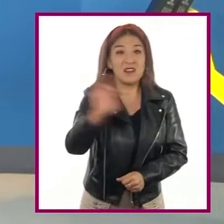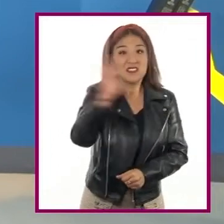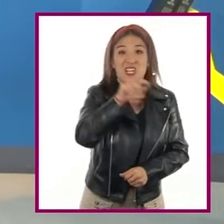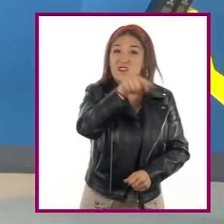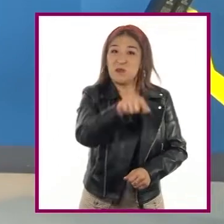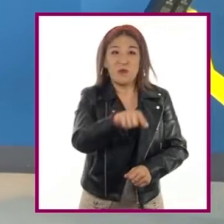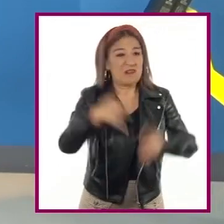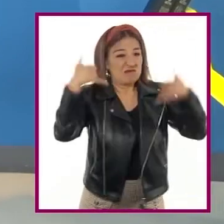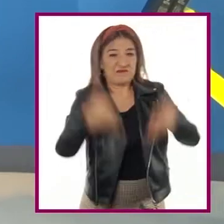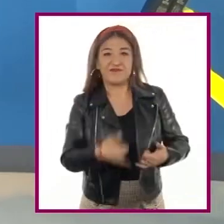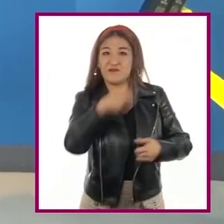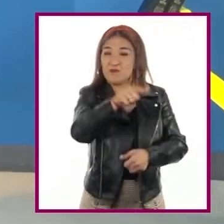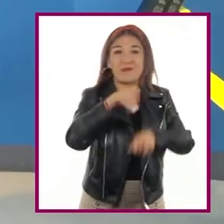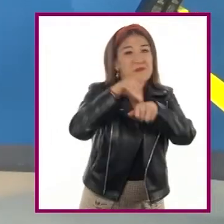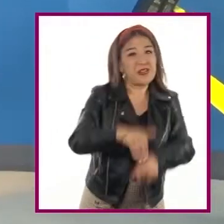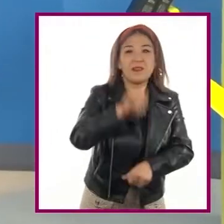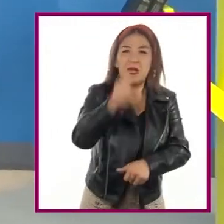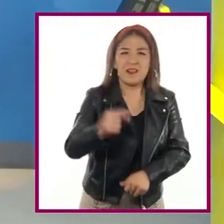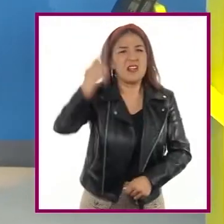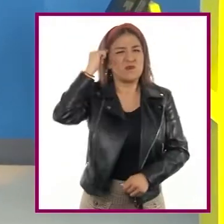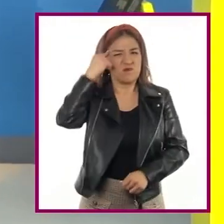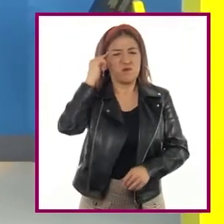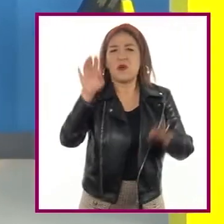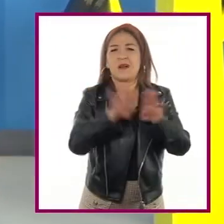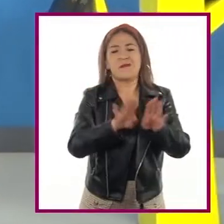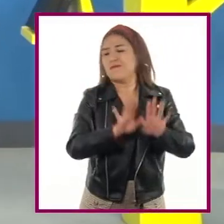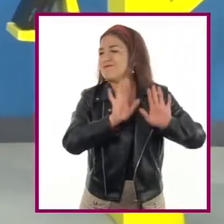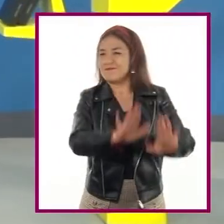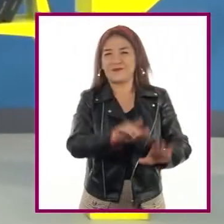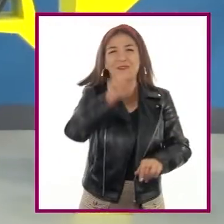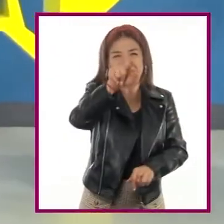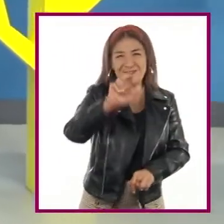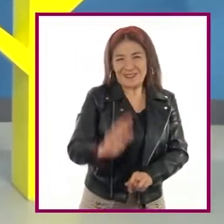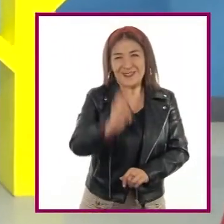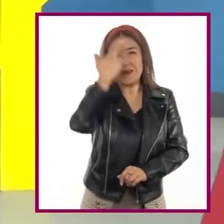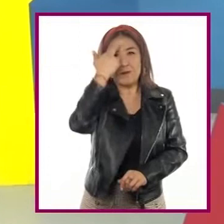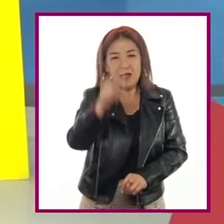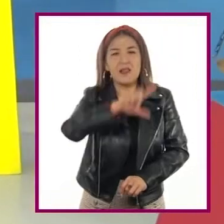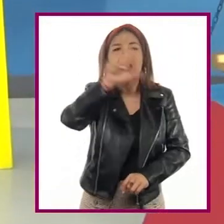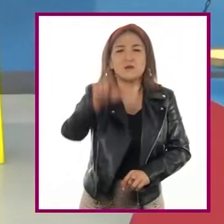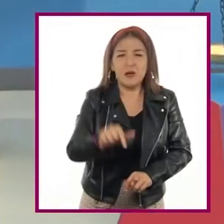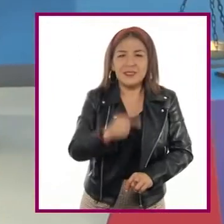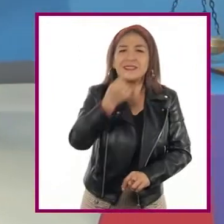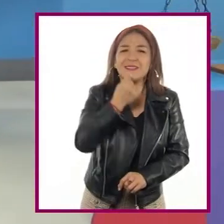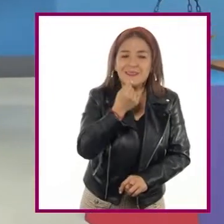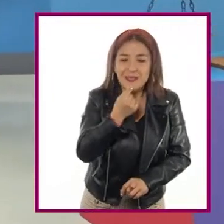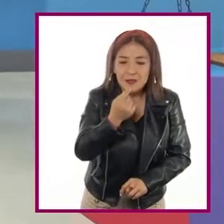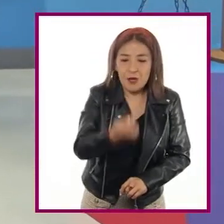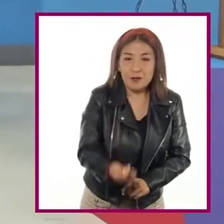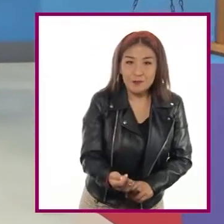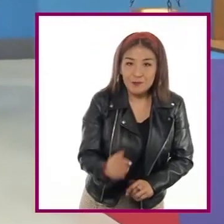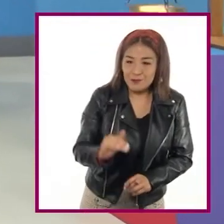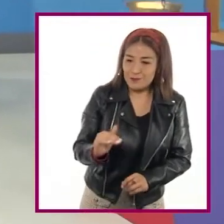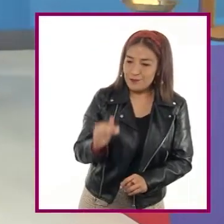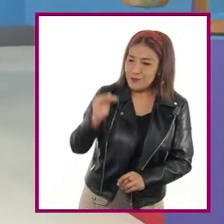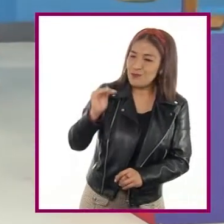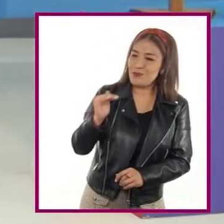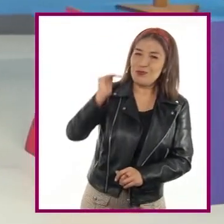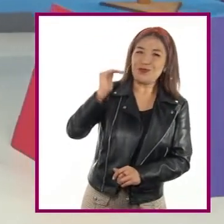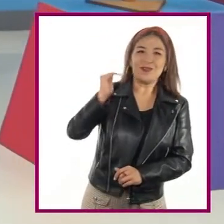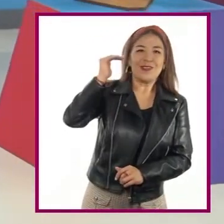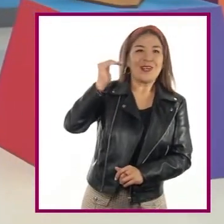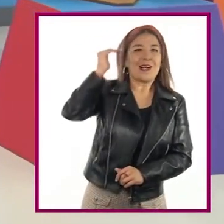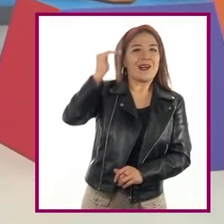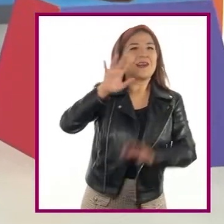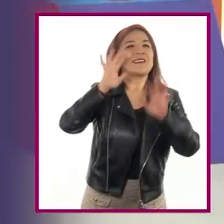su desaprobación o su enojo. ¿Lo recuerdan? Conforme van creciendo, esto empieza a cambiar un poco. En primer lugar,